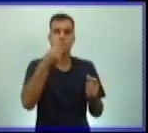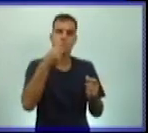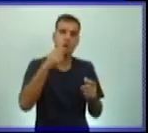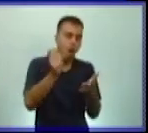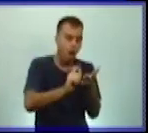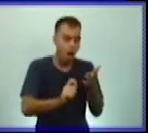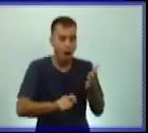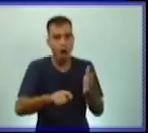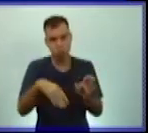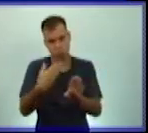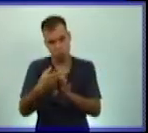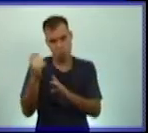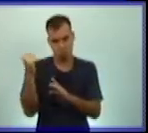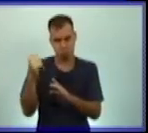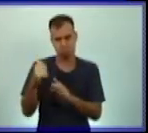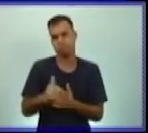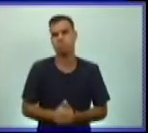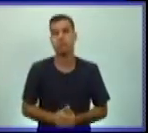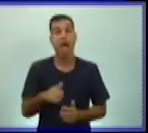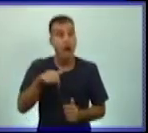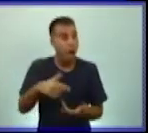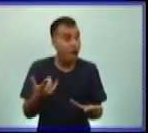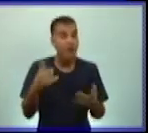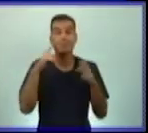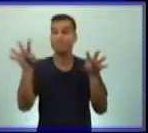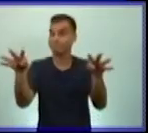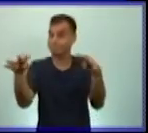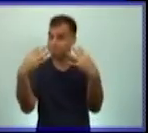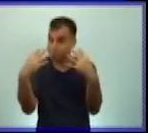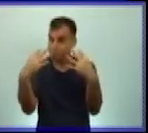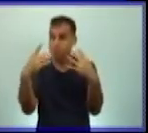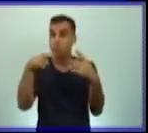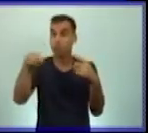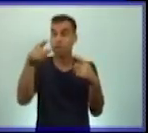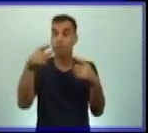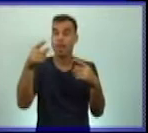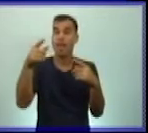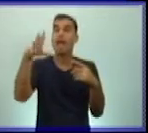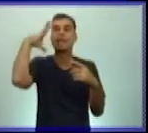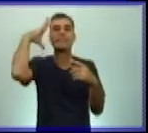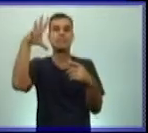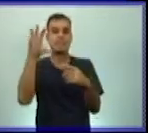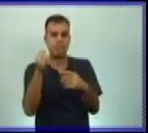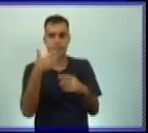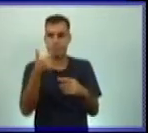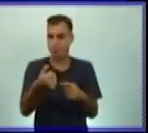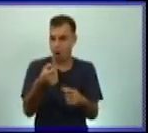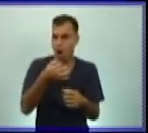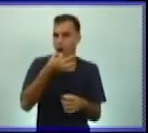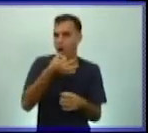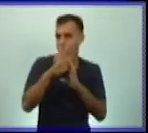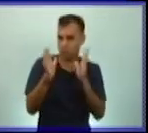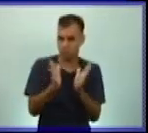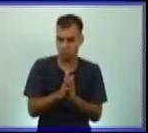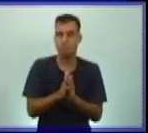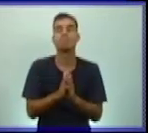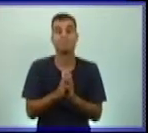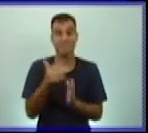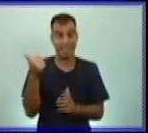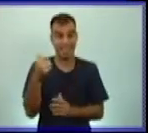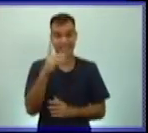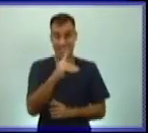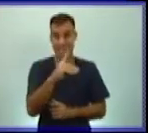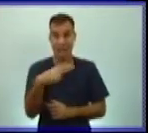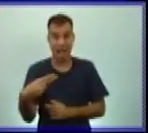esquema. Lo más importante es que escuchen y analicen la explicación. Entonces, este delta H, recuerden que es la